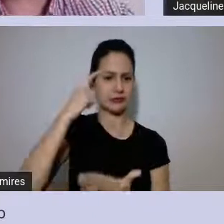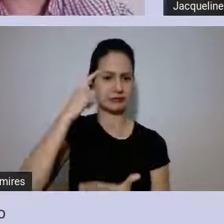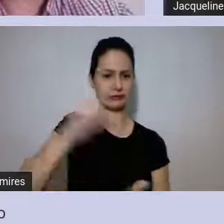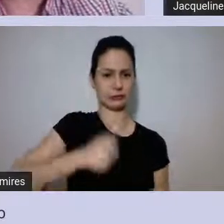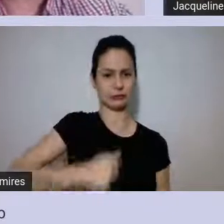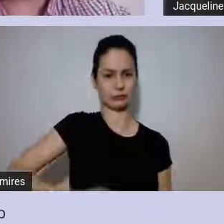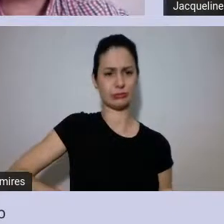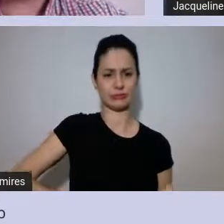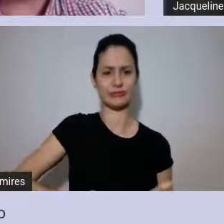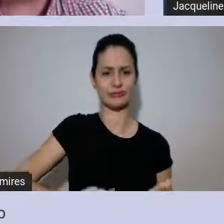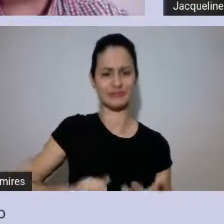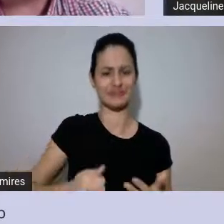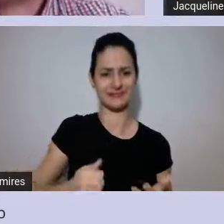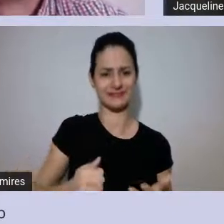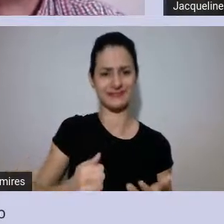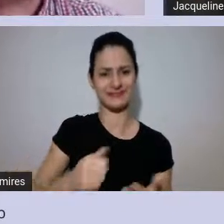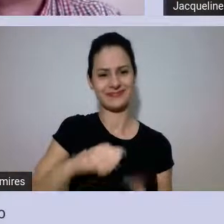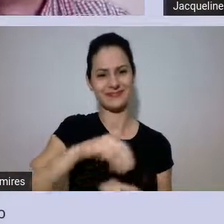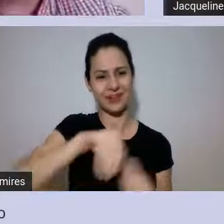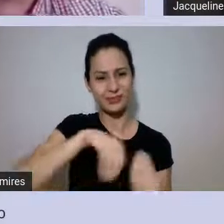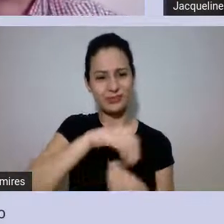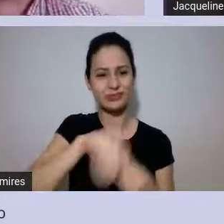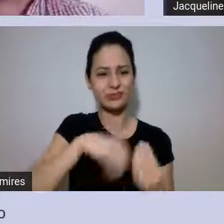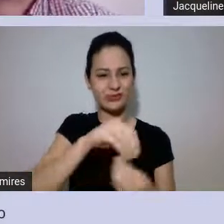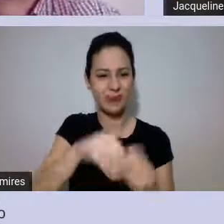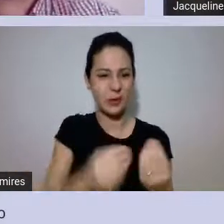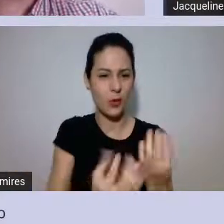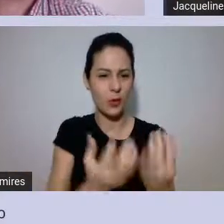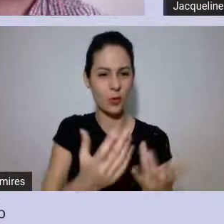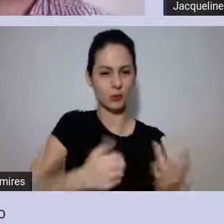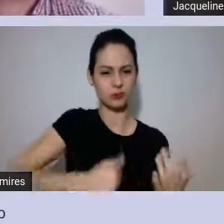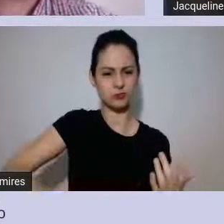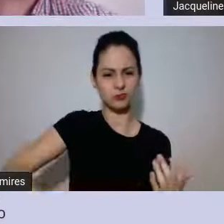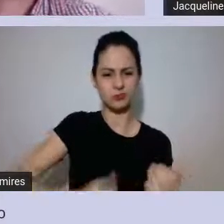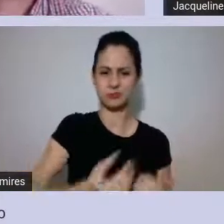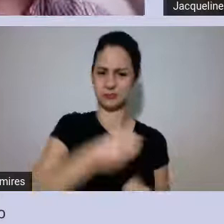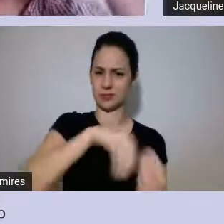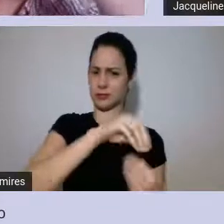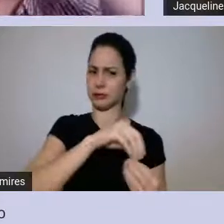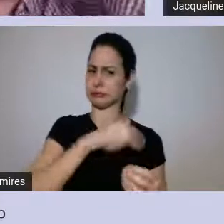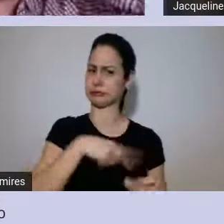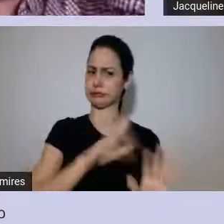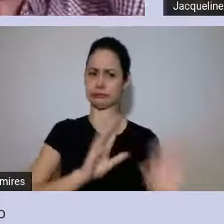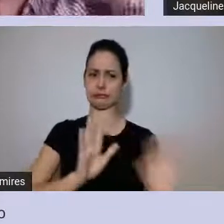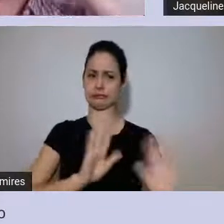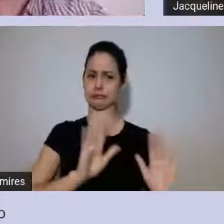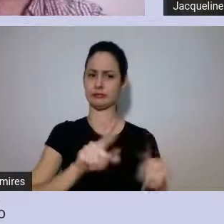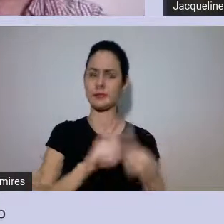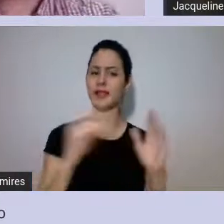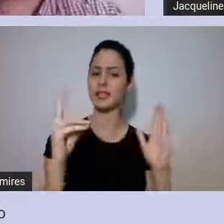Se entiende, ¿verdad? Para que fermente. Y muy asociado a una bebida de indios.